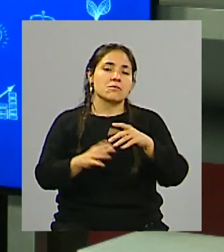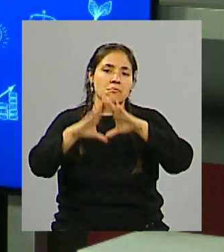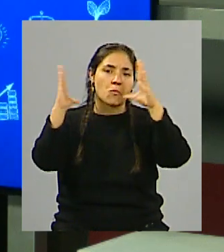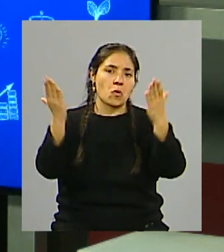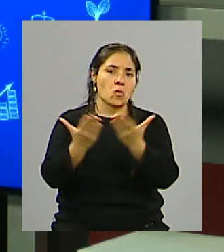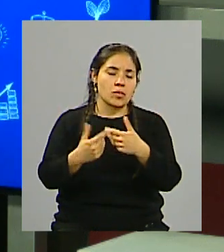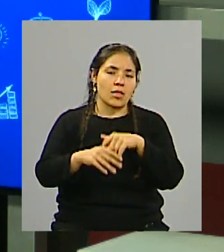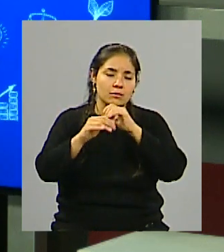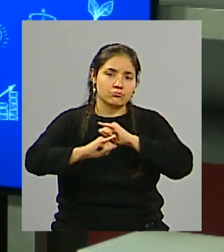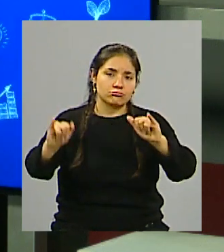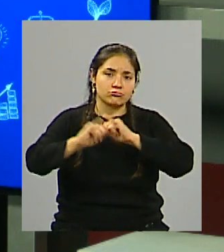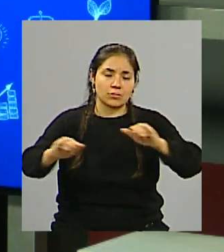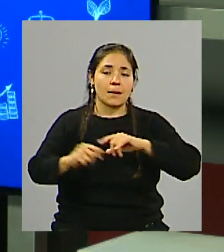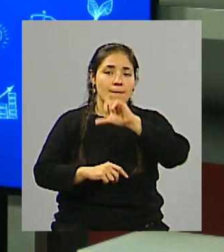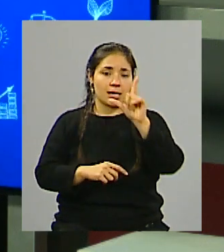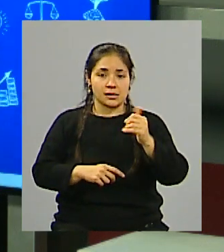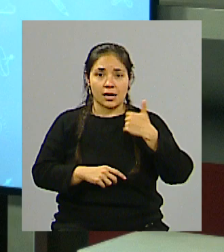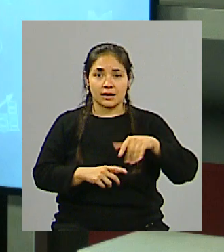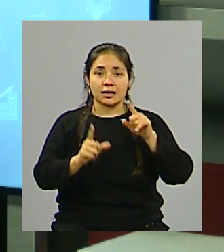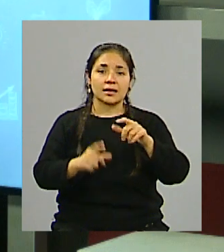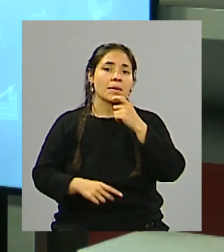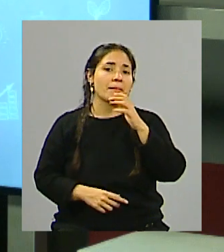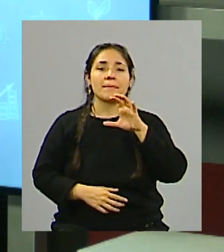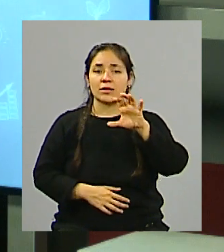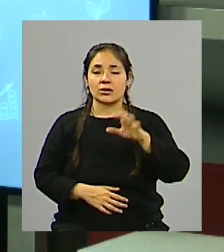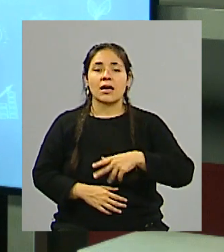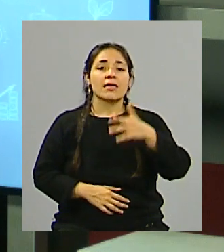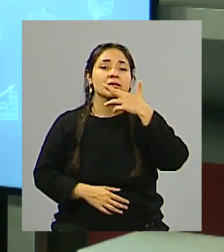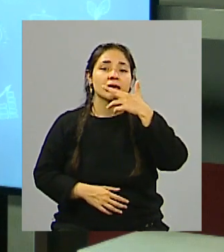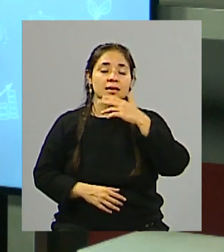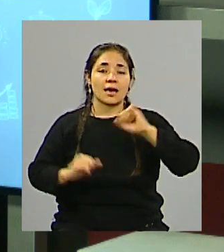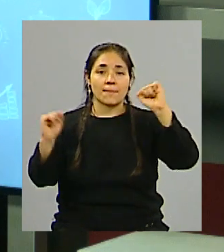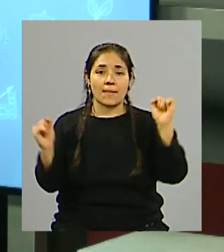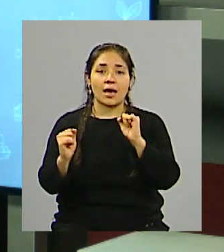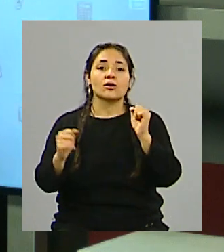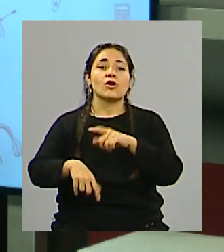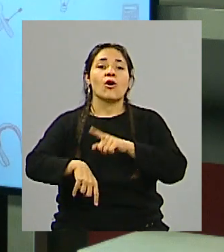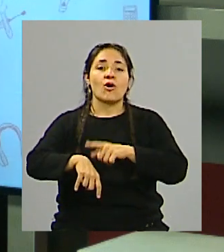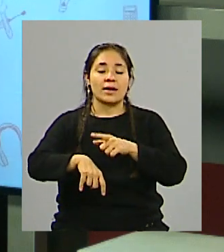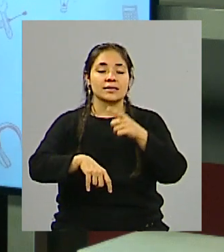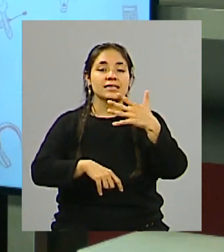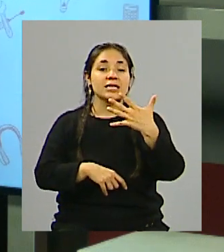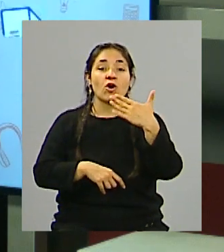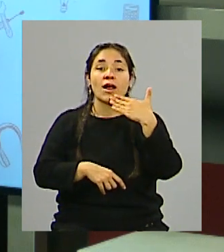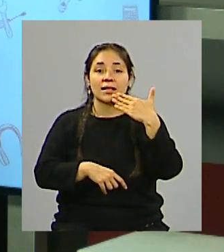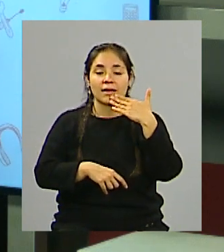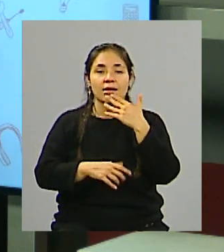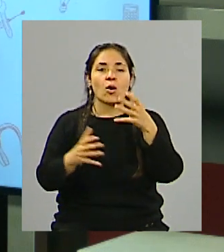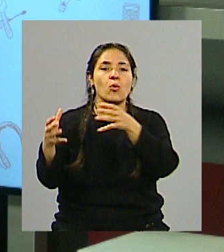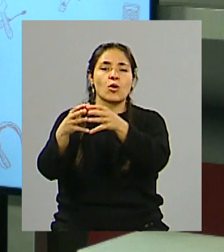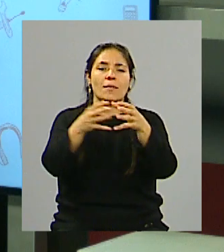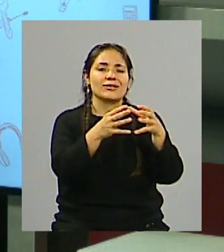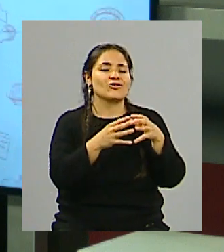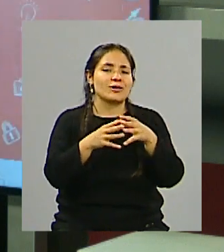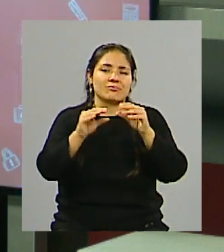y en el caso de la Argentina y de Mendoza específicamente, el próximo 17 de mayo a las 17 horas, más de 60 agrupaciones de todo el